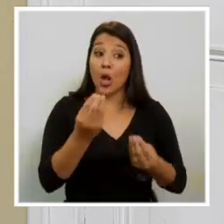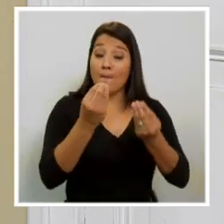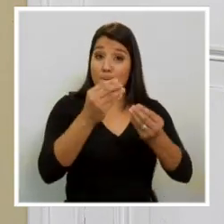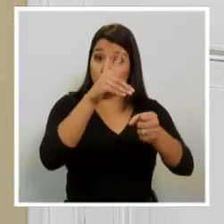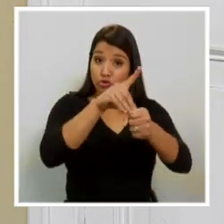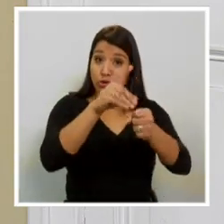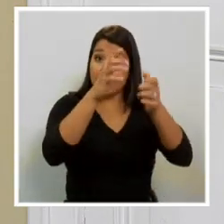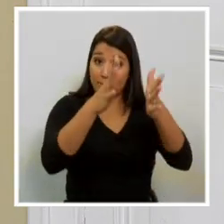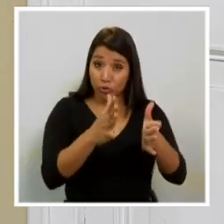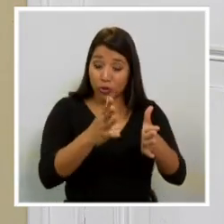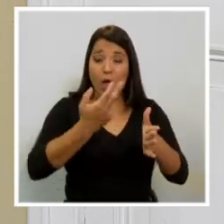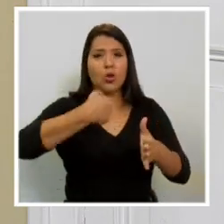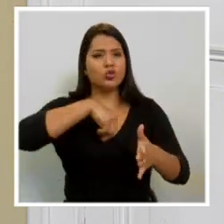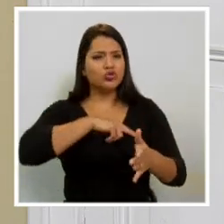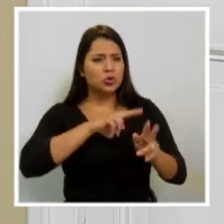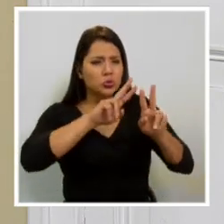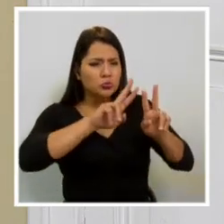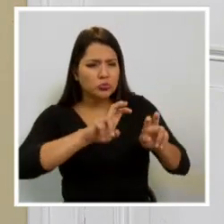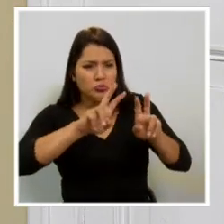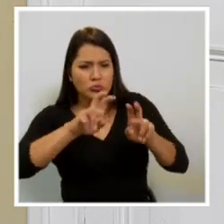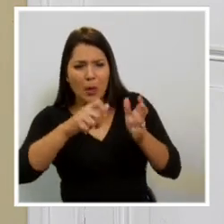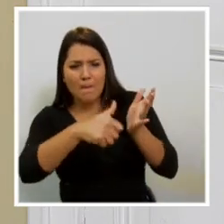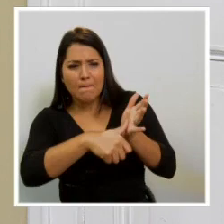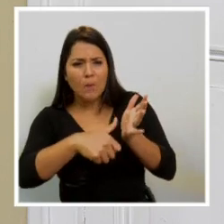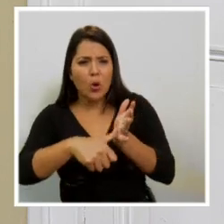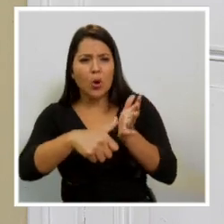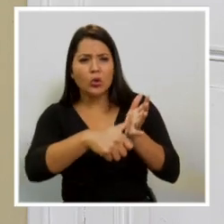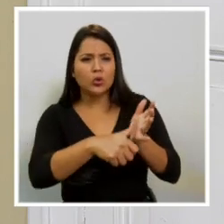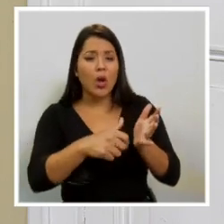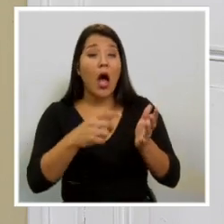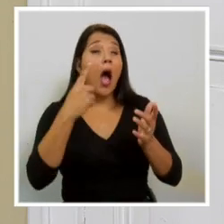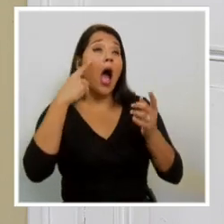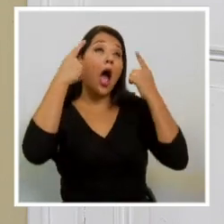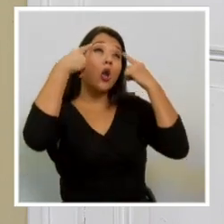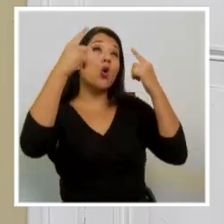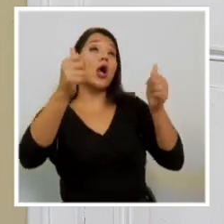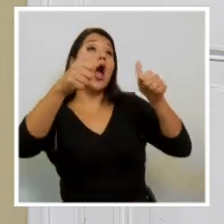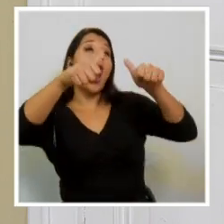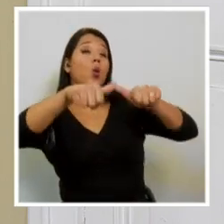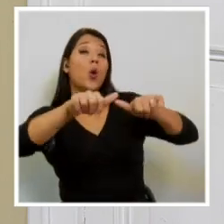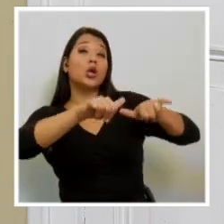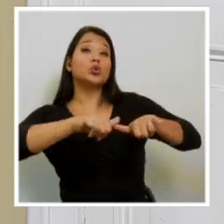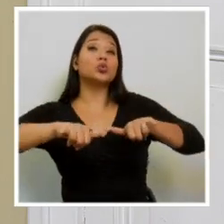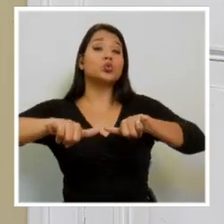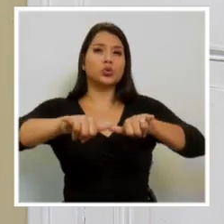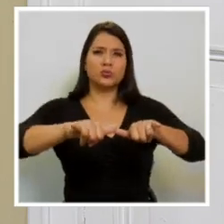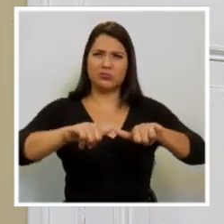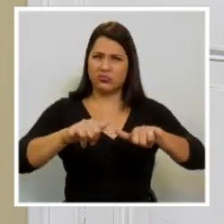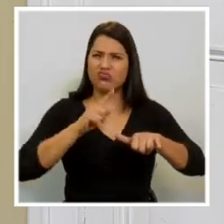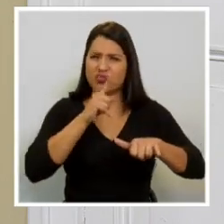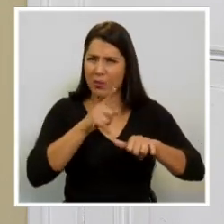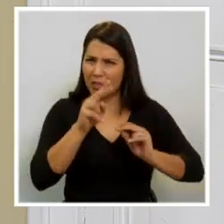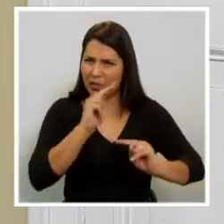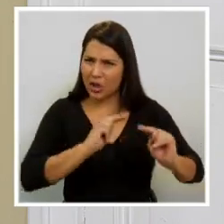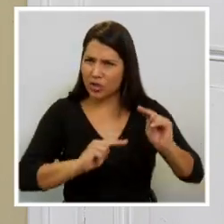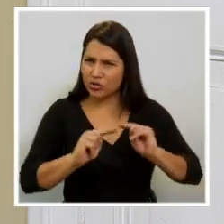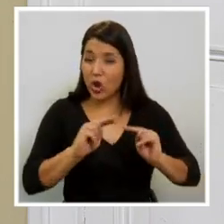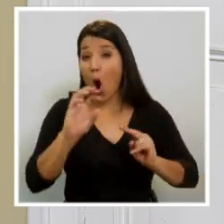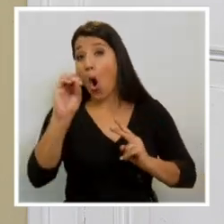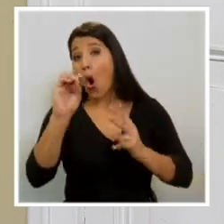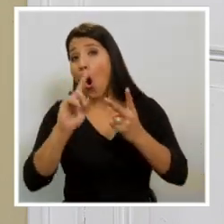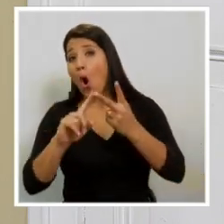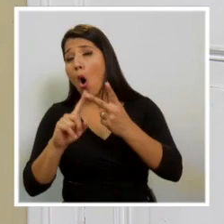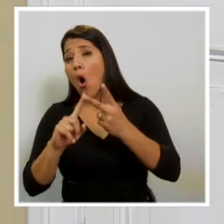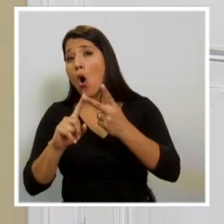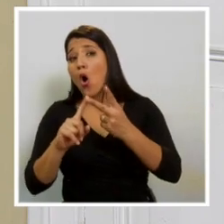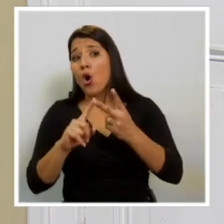revisa las votaciones, se dice, amplios consensos. ¿Será amplios consensos porque efectivamente se negoció o poca capacidad